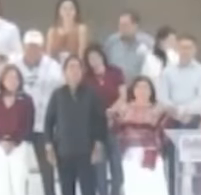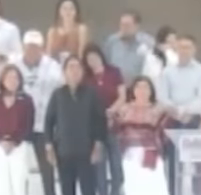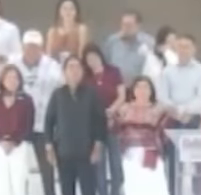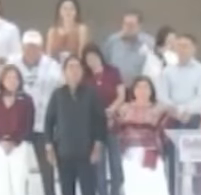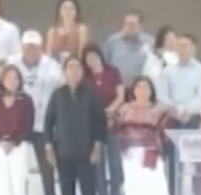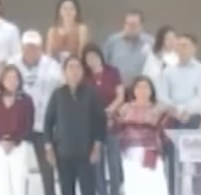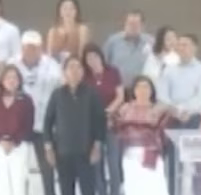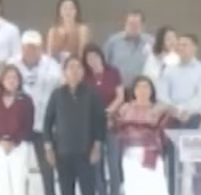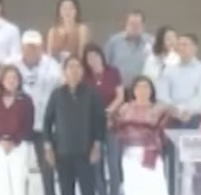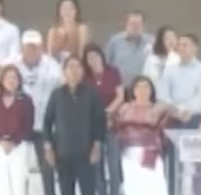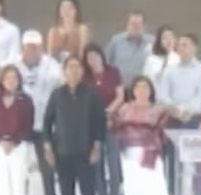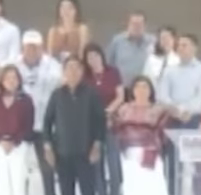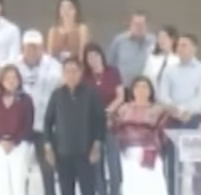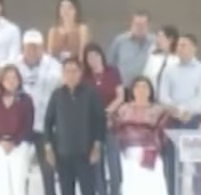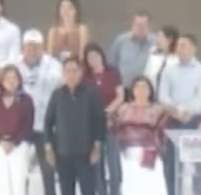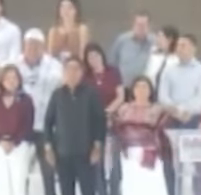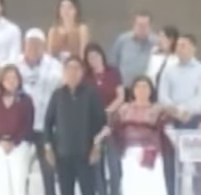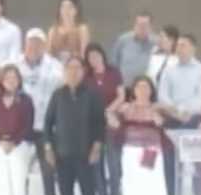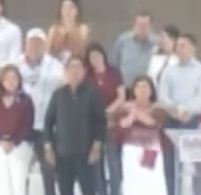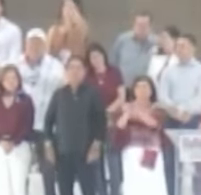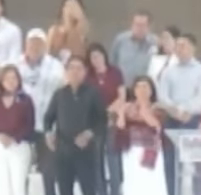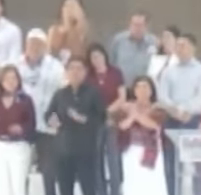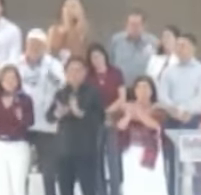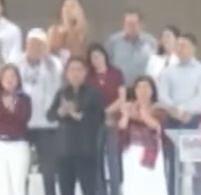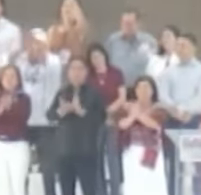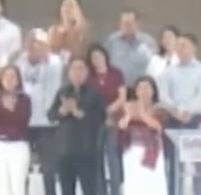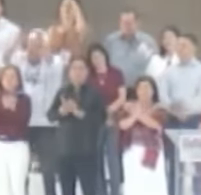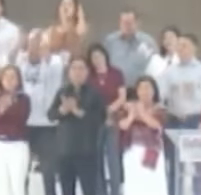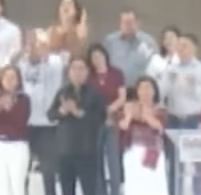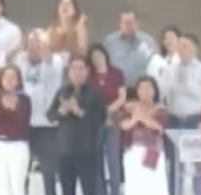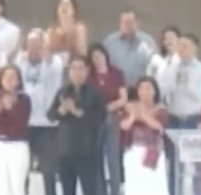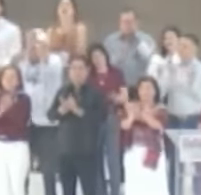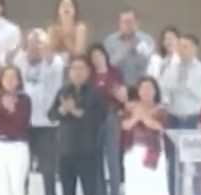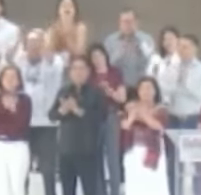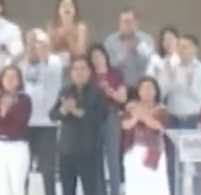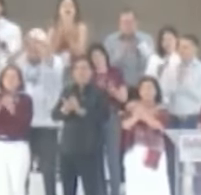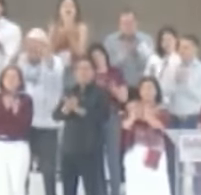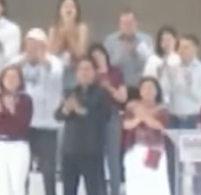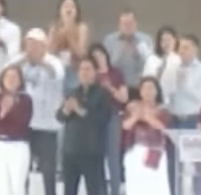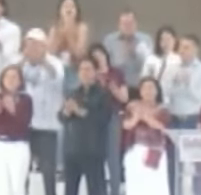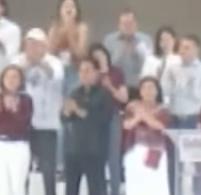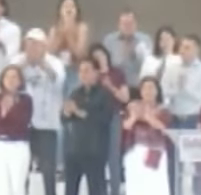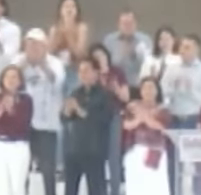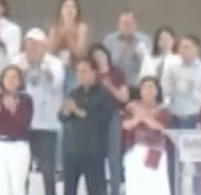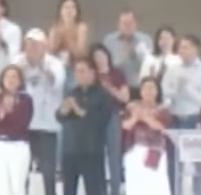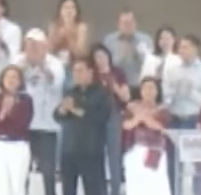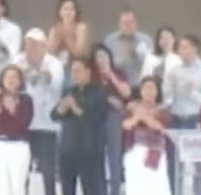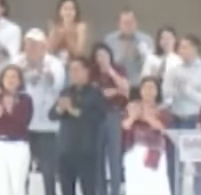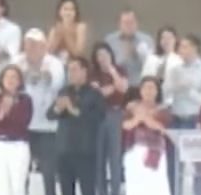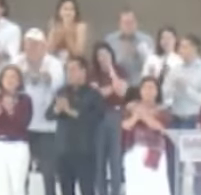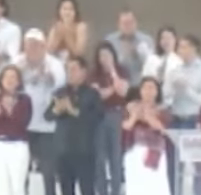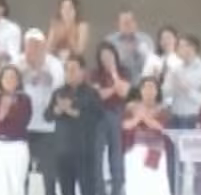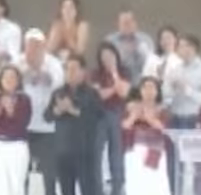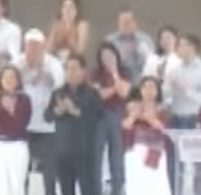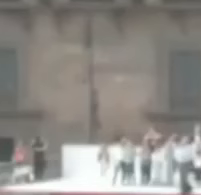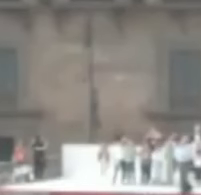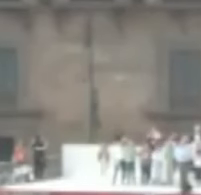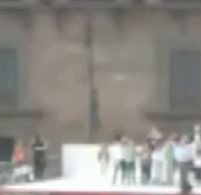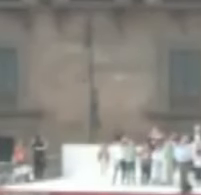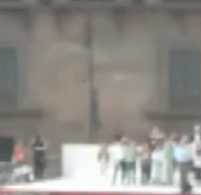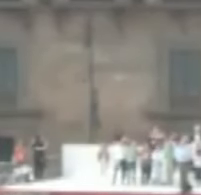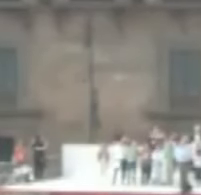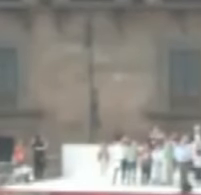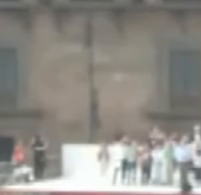doctora actuó con una gran tolerancia, un gran respeto, porque incluso por momentos, Pepe, mientras